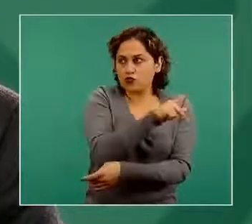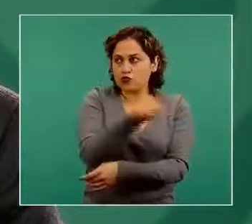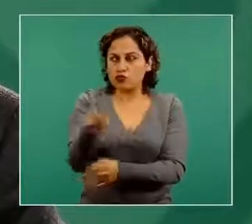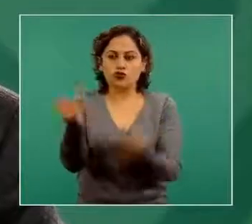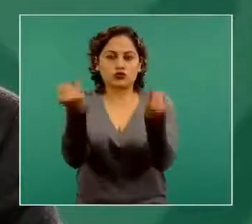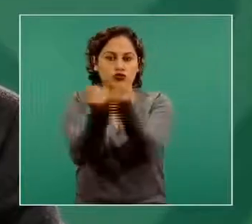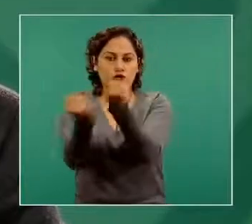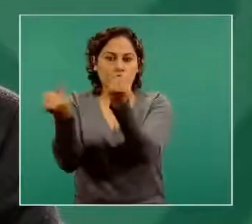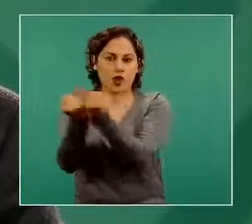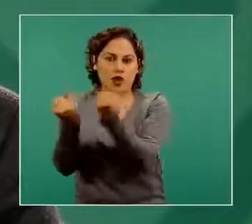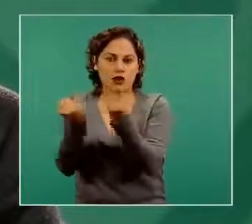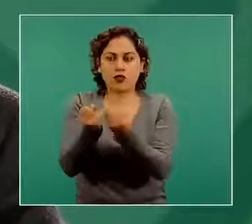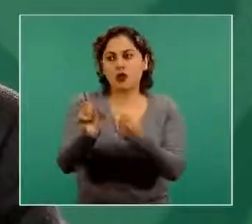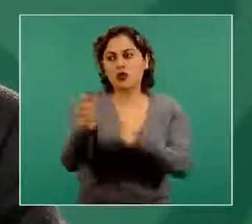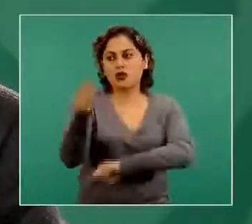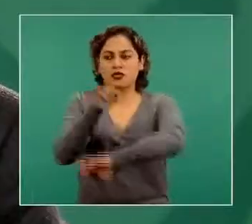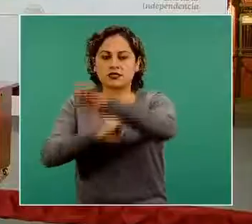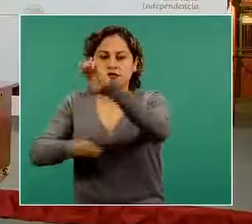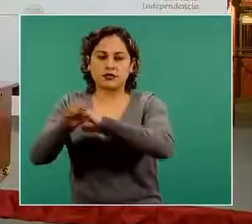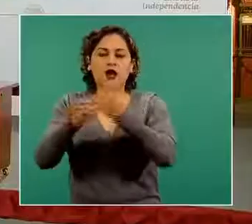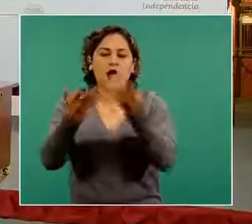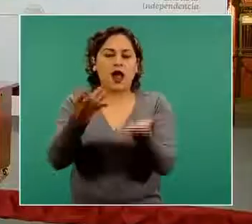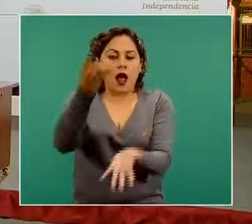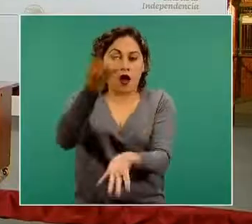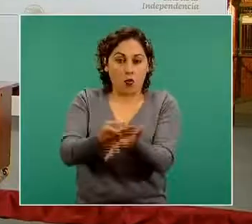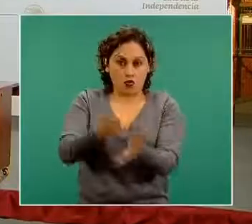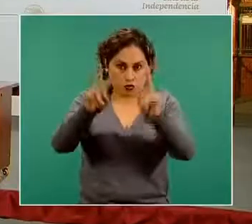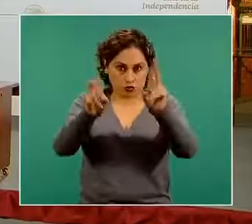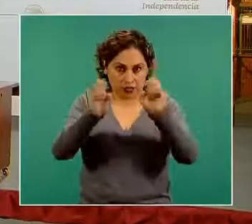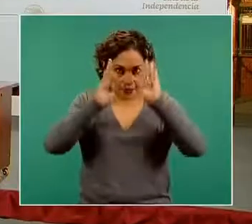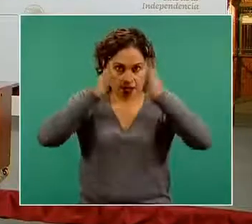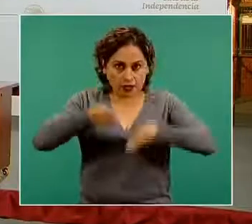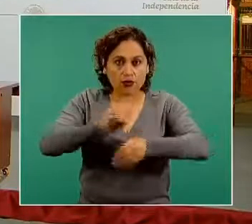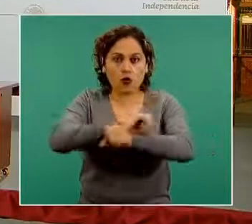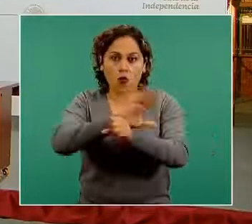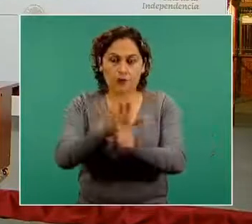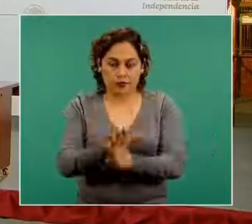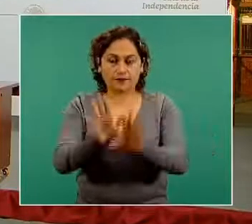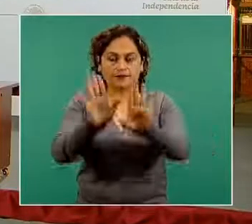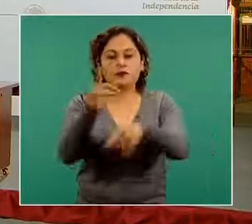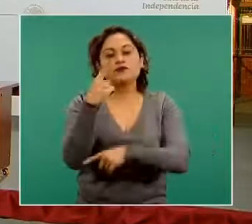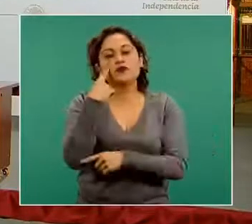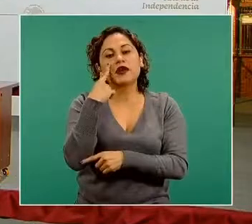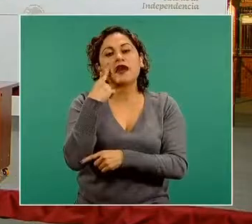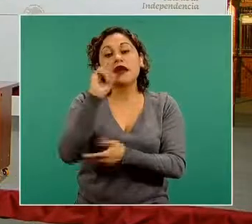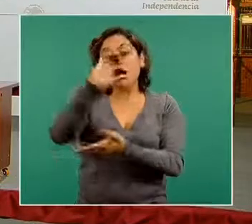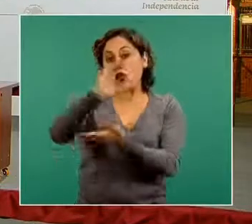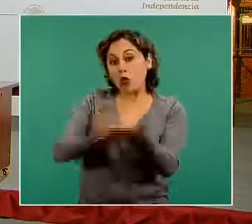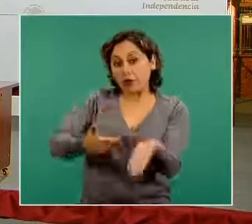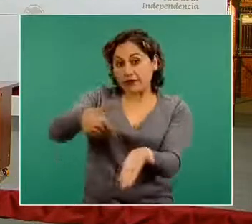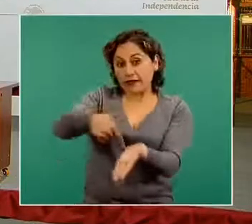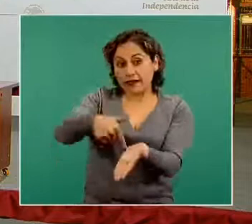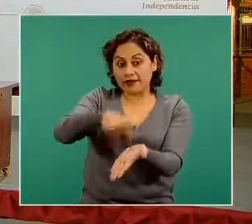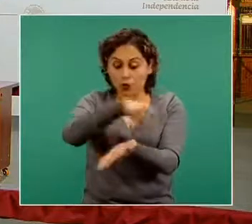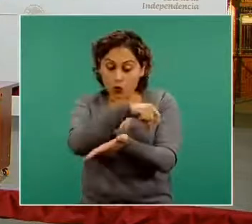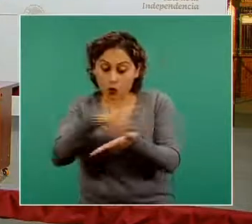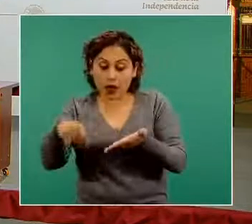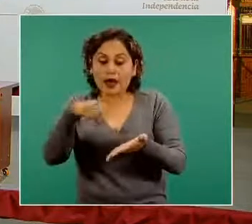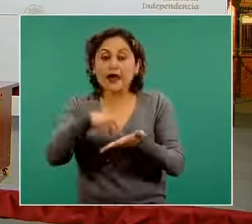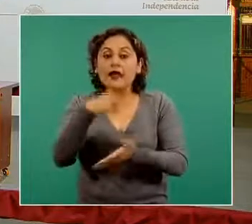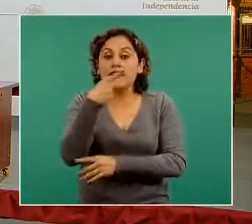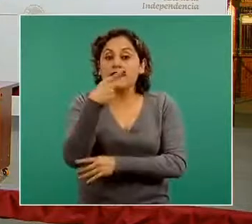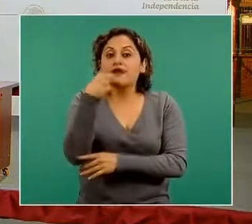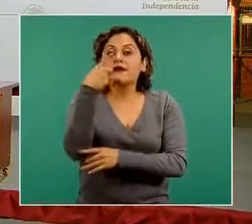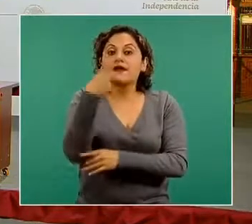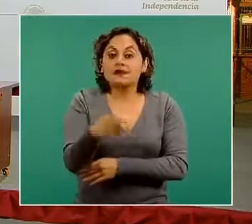producen vacunas contra COVID. Estamos hablando solamente de COVID. Hay una cláusula estándar que dice las condiciones de